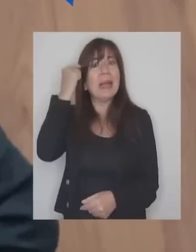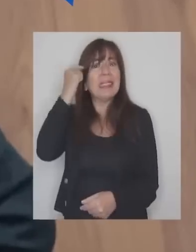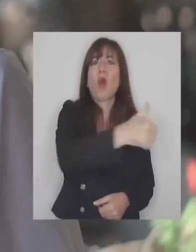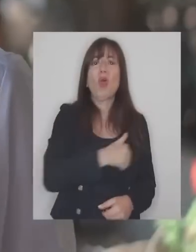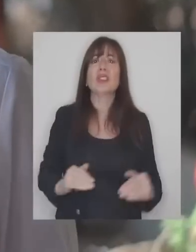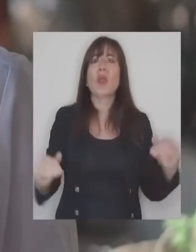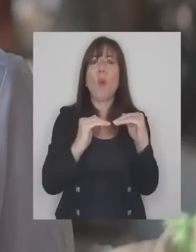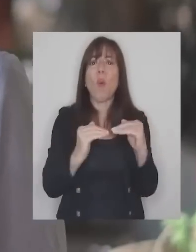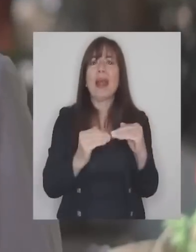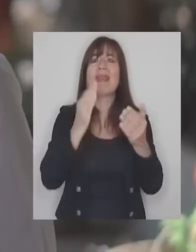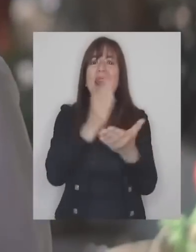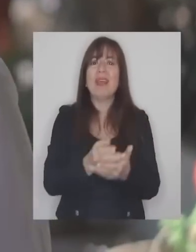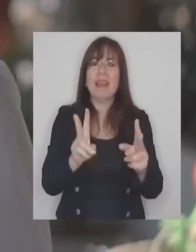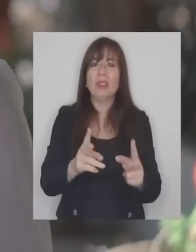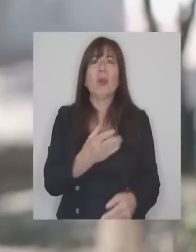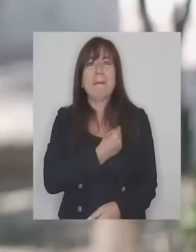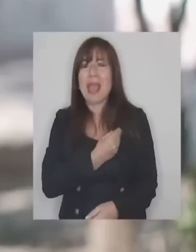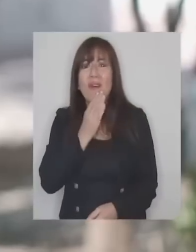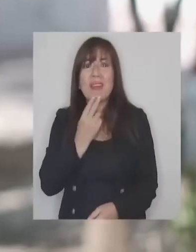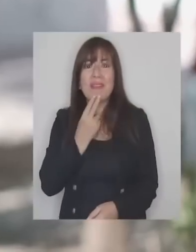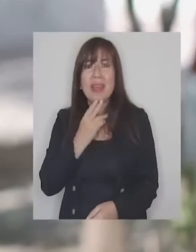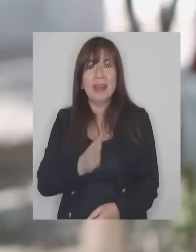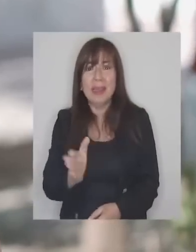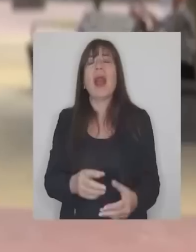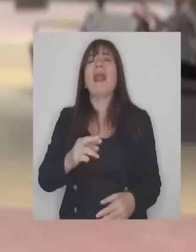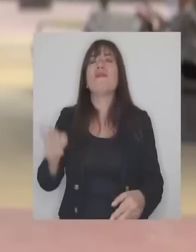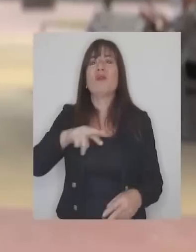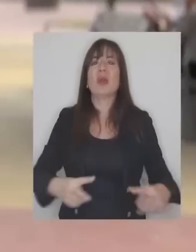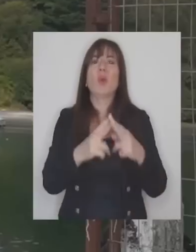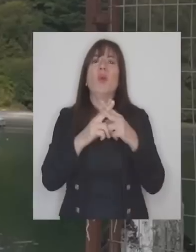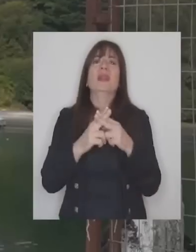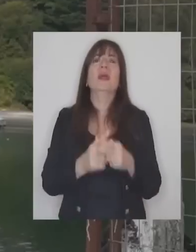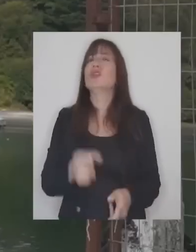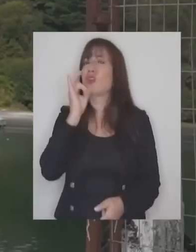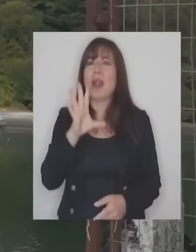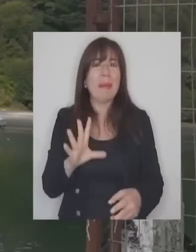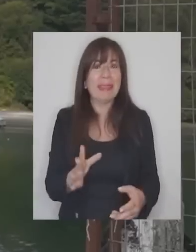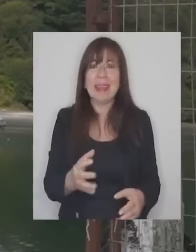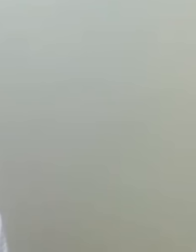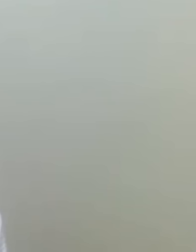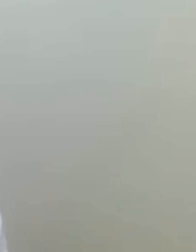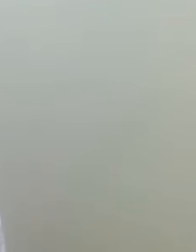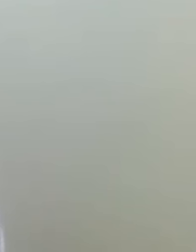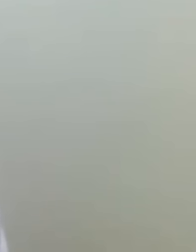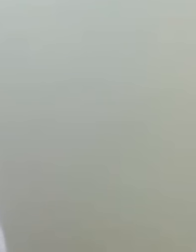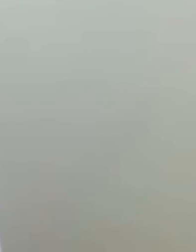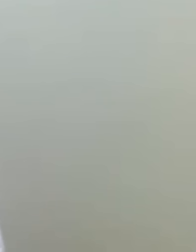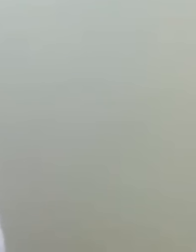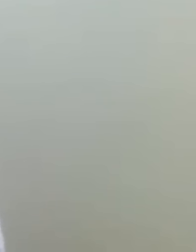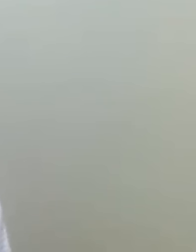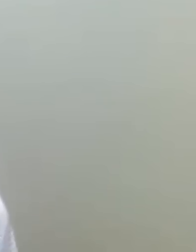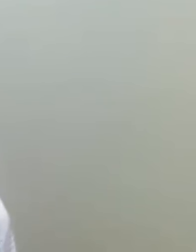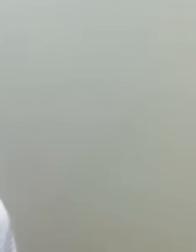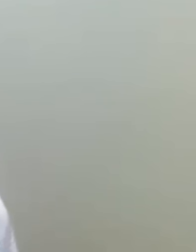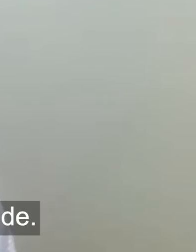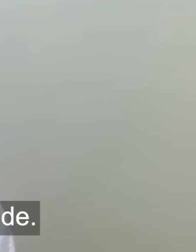principios simples y claros y no tiene temor a defenderlos, mucha gente de derecha ha decidido dar su apoyo a ese partido, aunque no